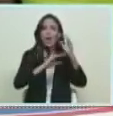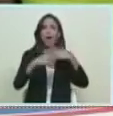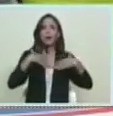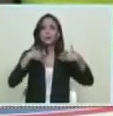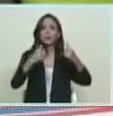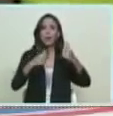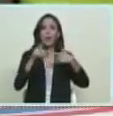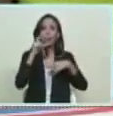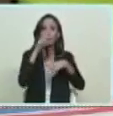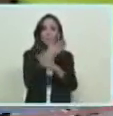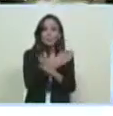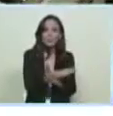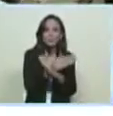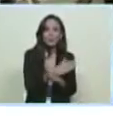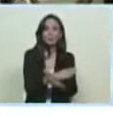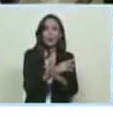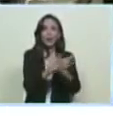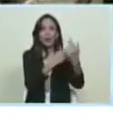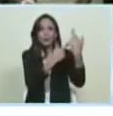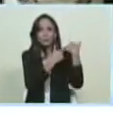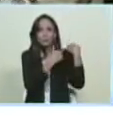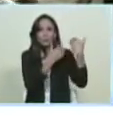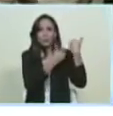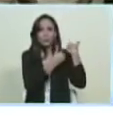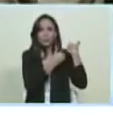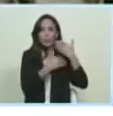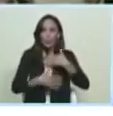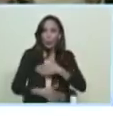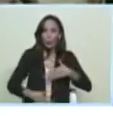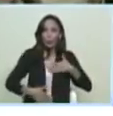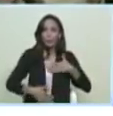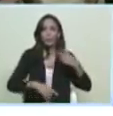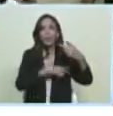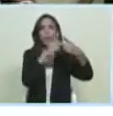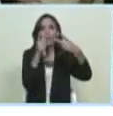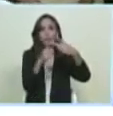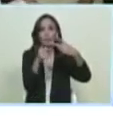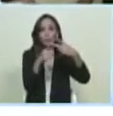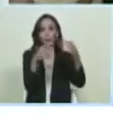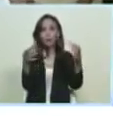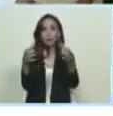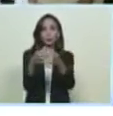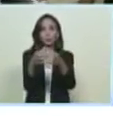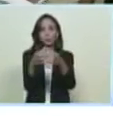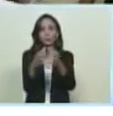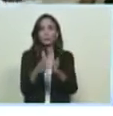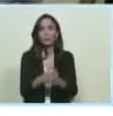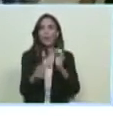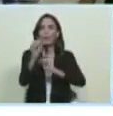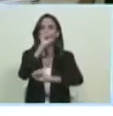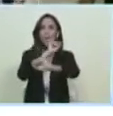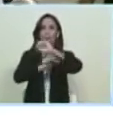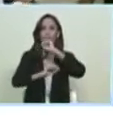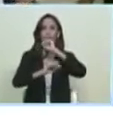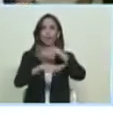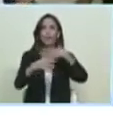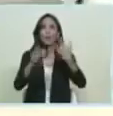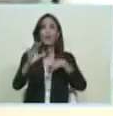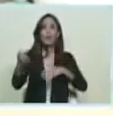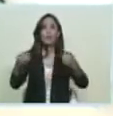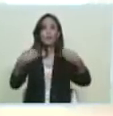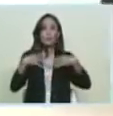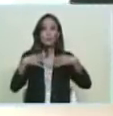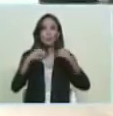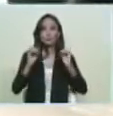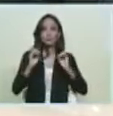salud sexual sana y responsable. También, como punto número 2, presidente, de este gran plan, la prevención de infecciones de